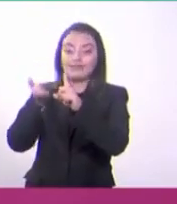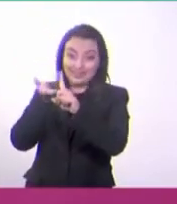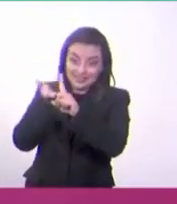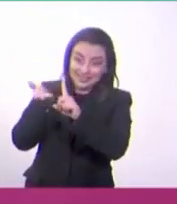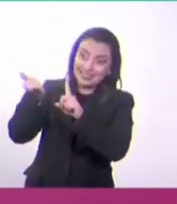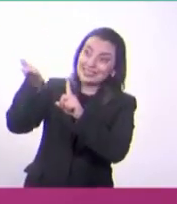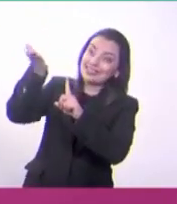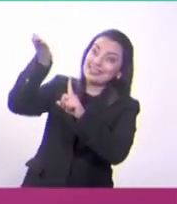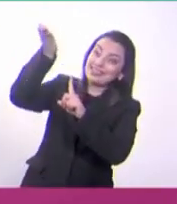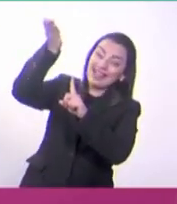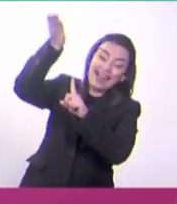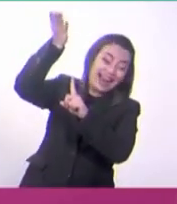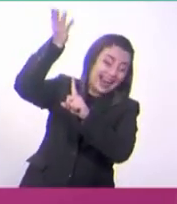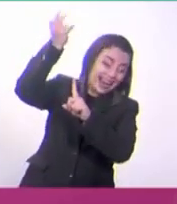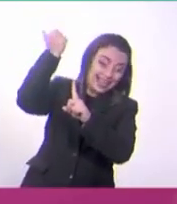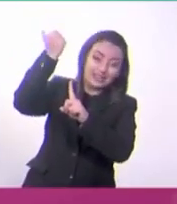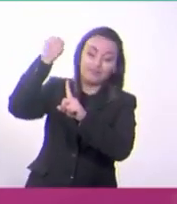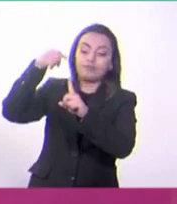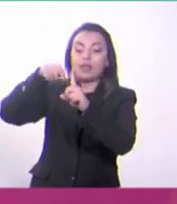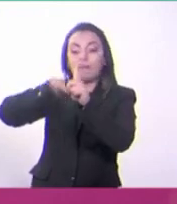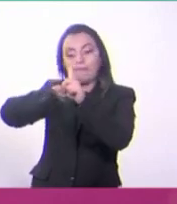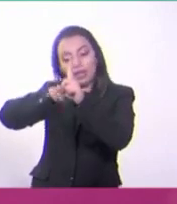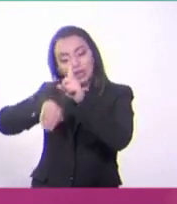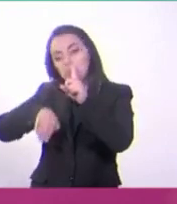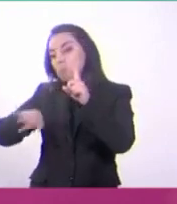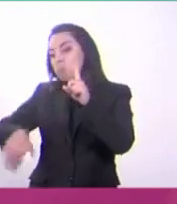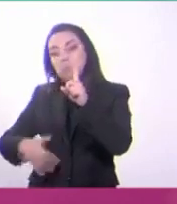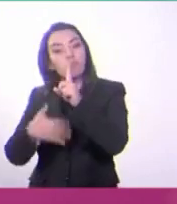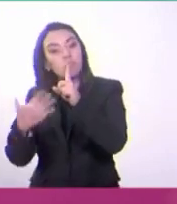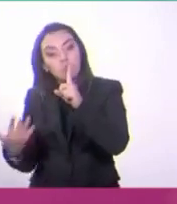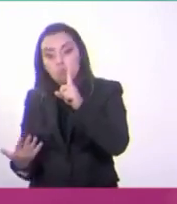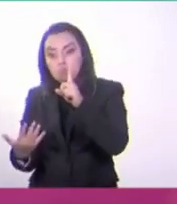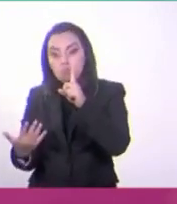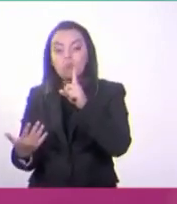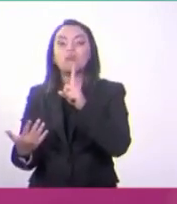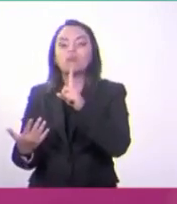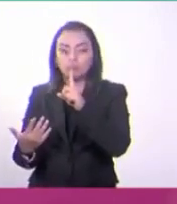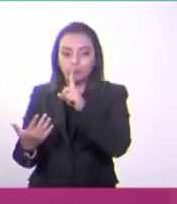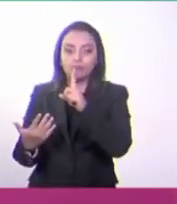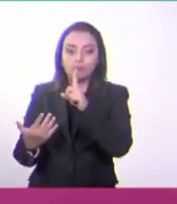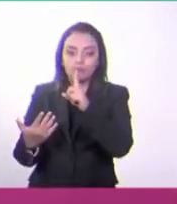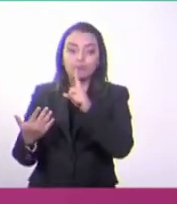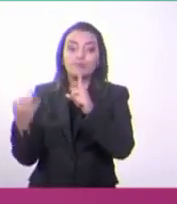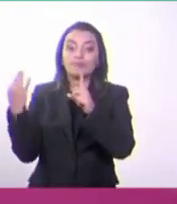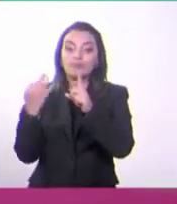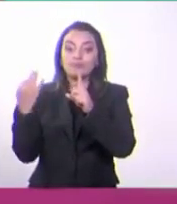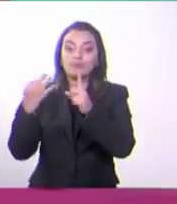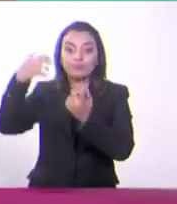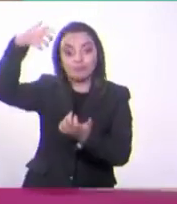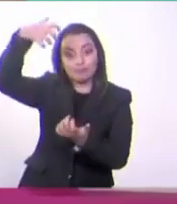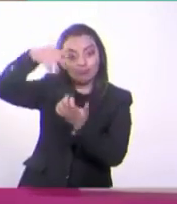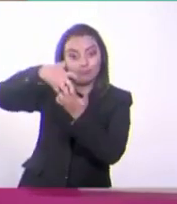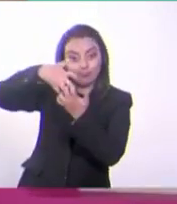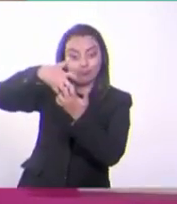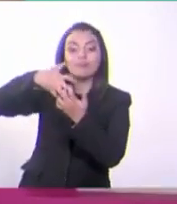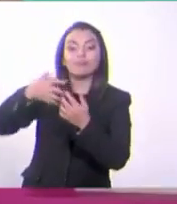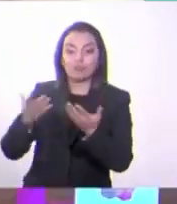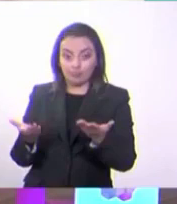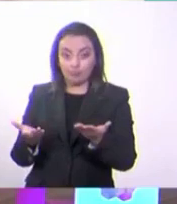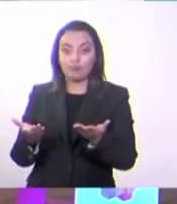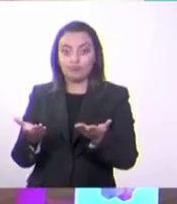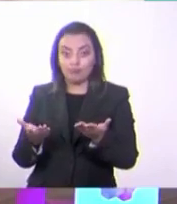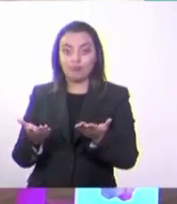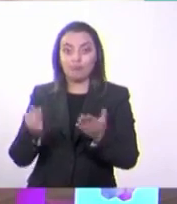este conjunto es diferente del rango. Sí, O sea que debe de coincidir este conjunto con el rango rango. y entonces allí va a